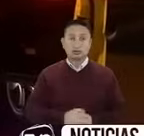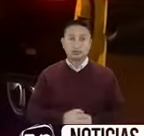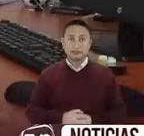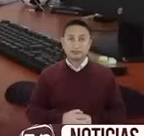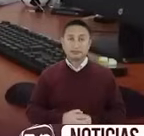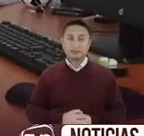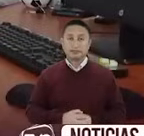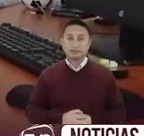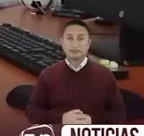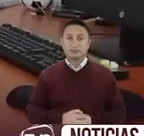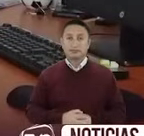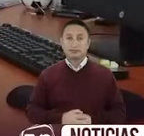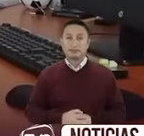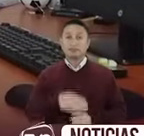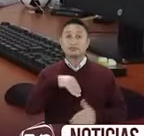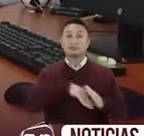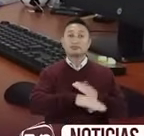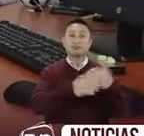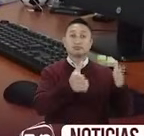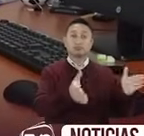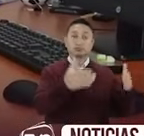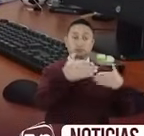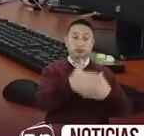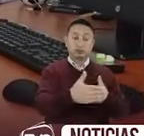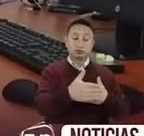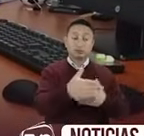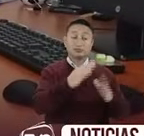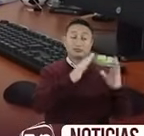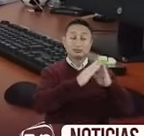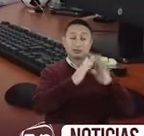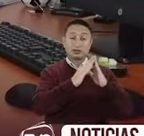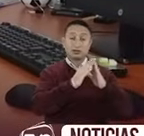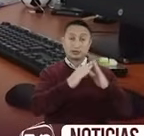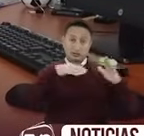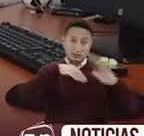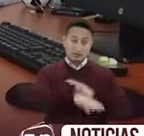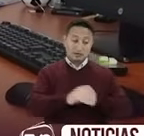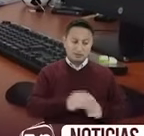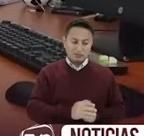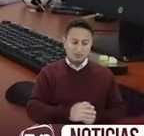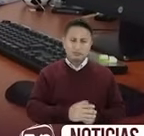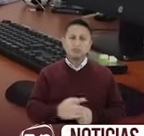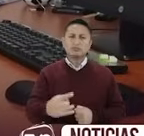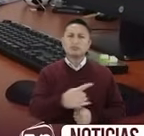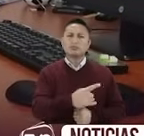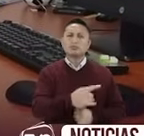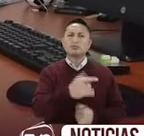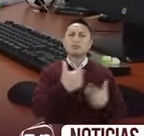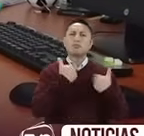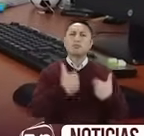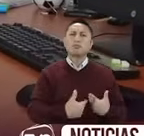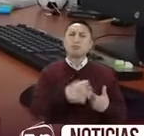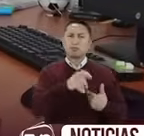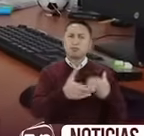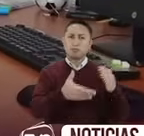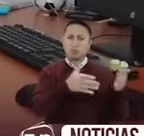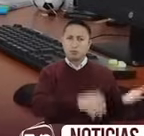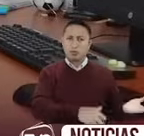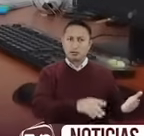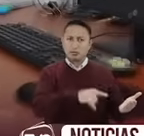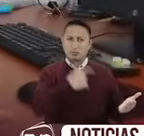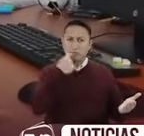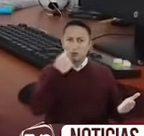un dormitorio de este conjunto habitacional, pues pudo determinar la presencia de un cuerpo sin vida, de sexo masculino,